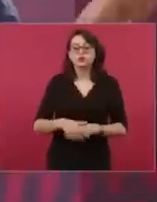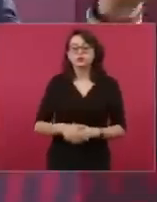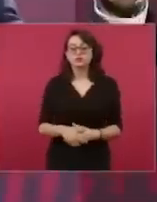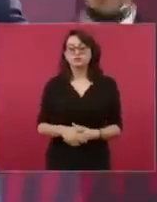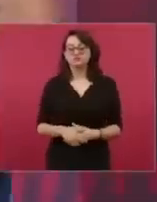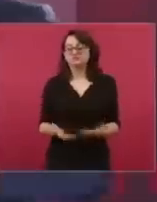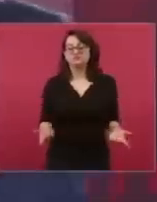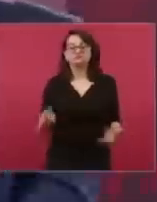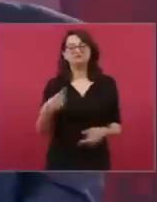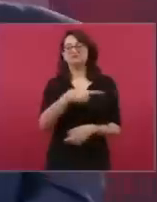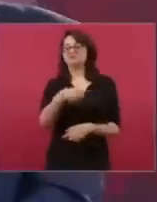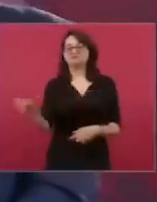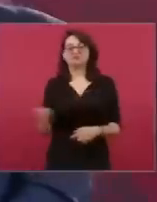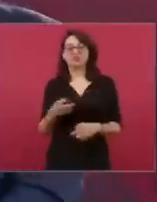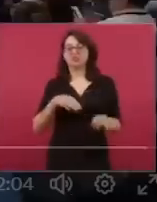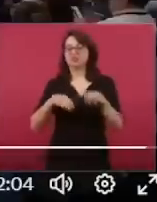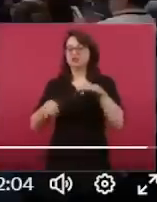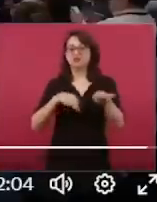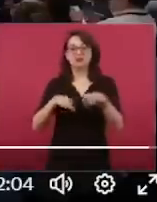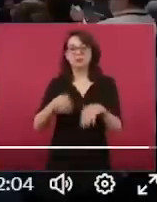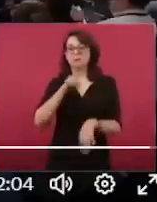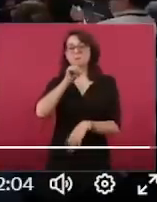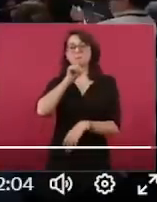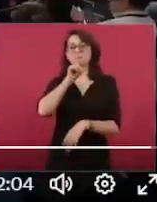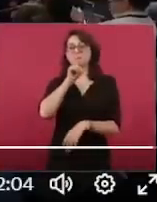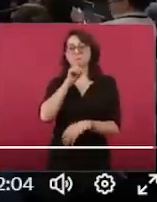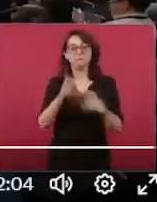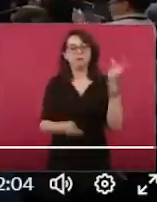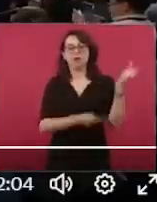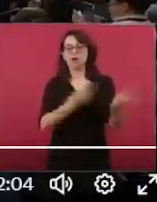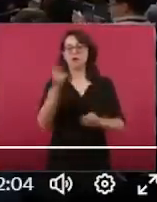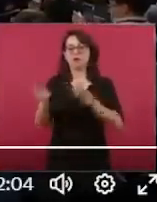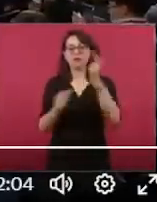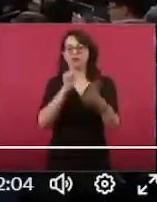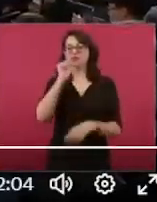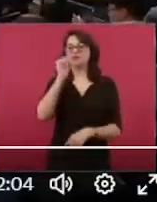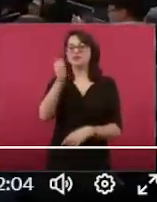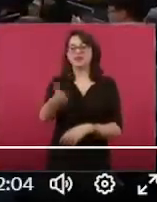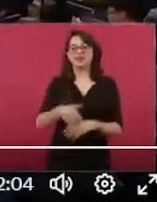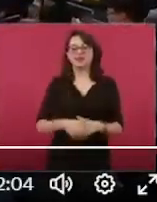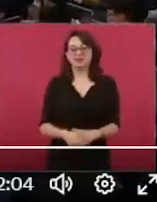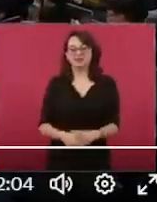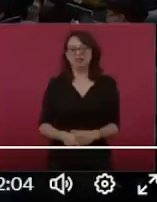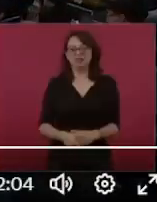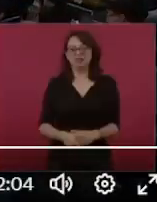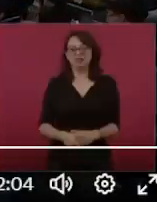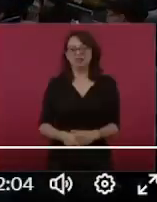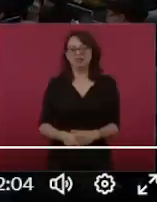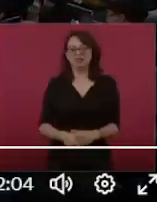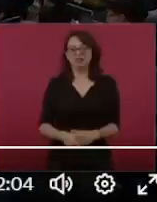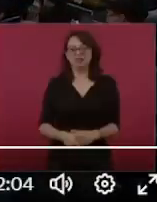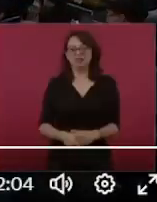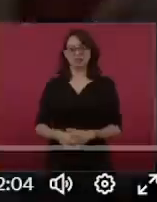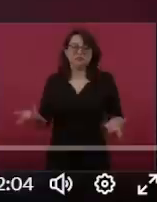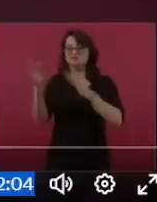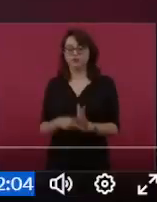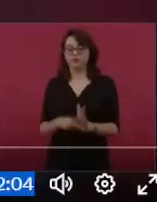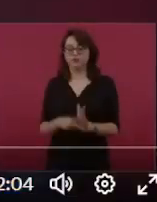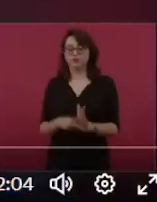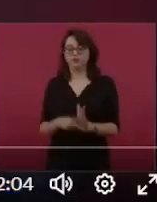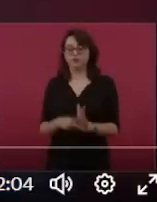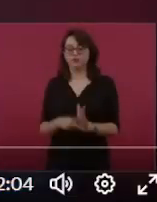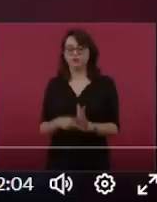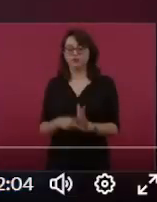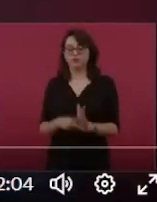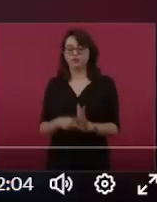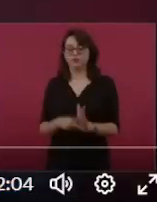Yo lo tengo que estar haciendo desde aquí. Ya hasta me da pena. Pues ahí vemos por qué